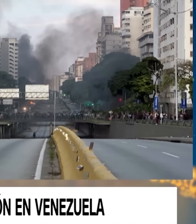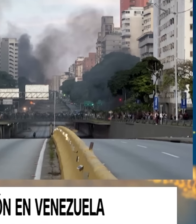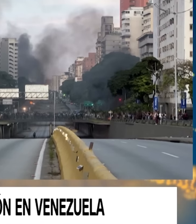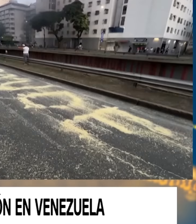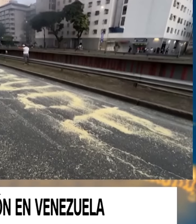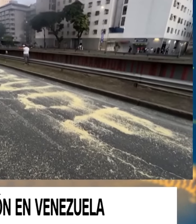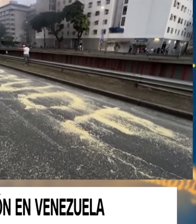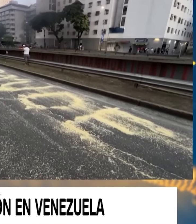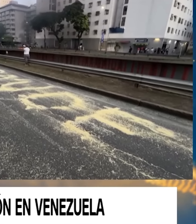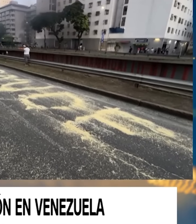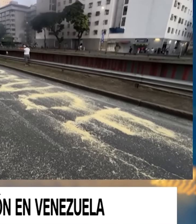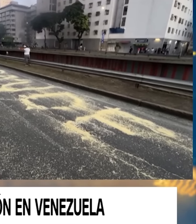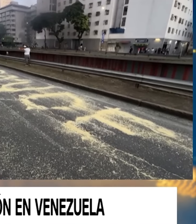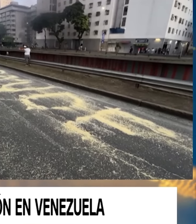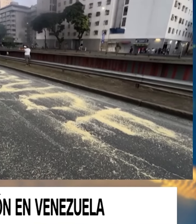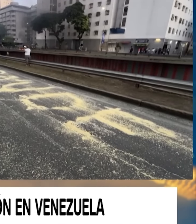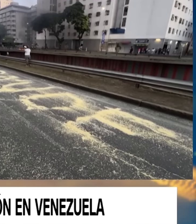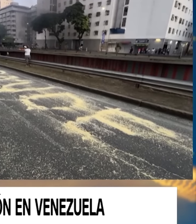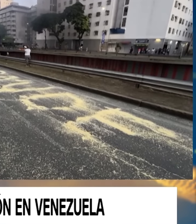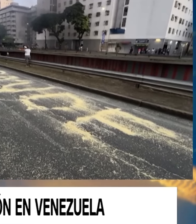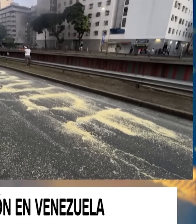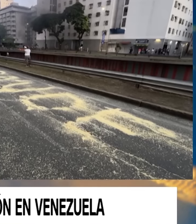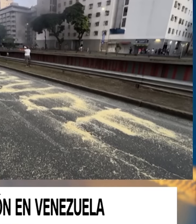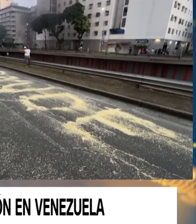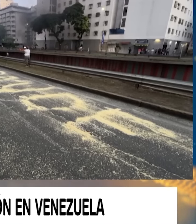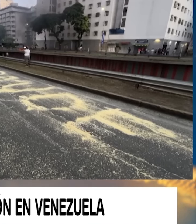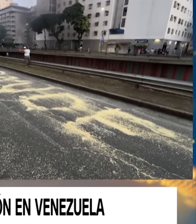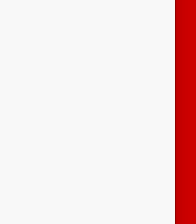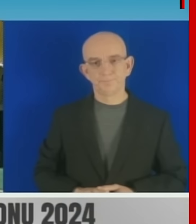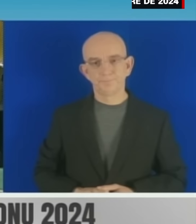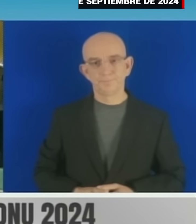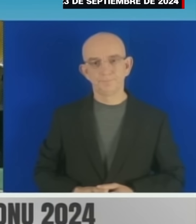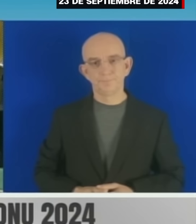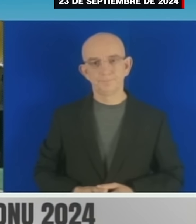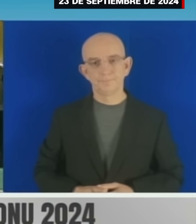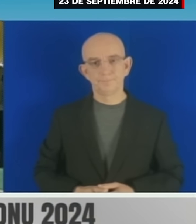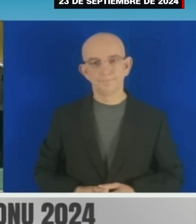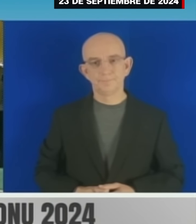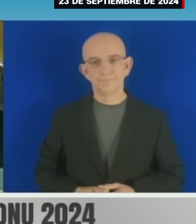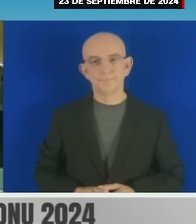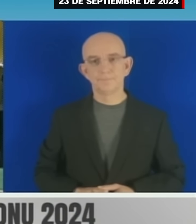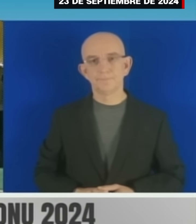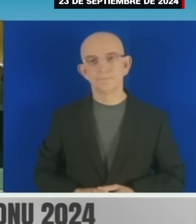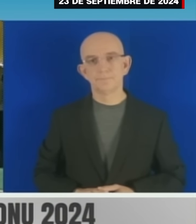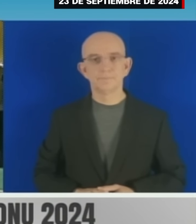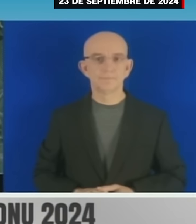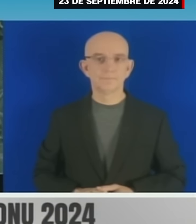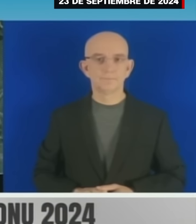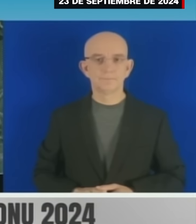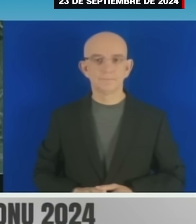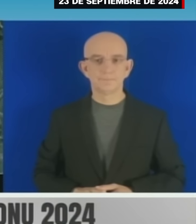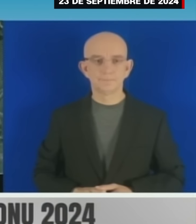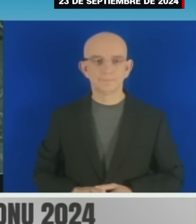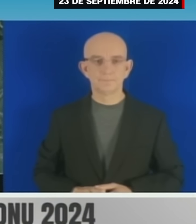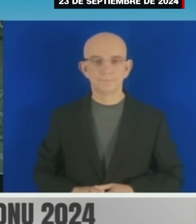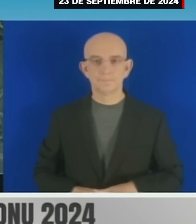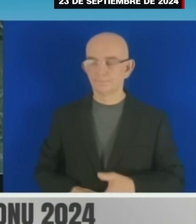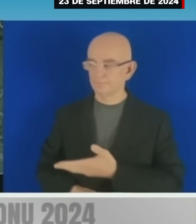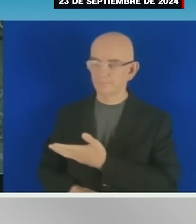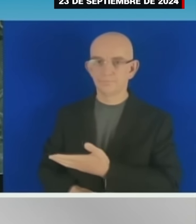obtener sus comentarios ante estos comunicados. Señor presidente, la República